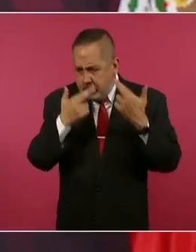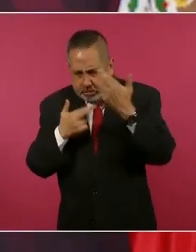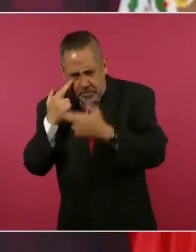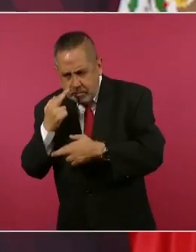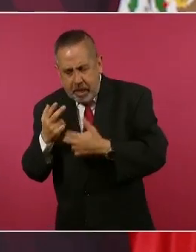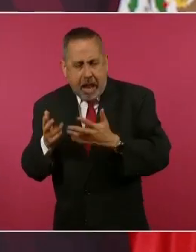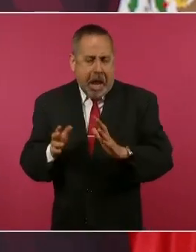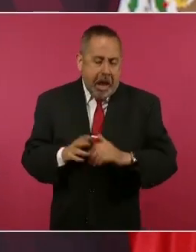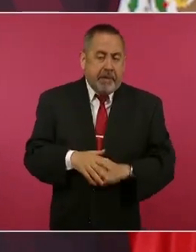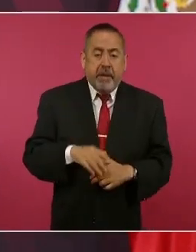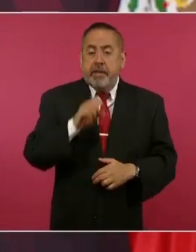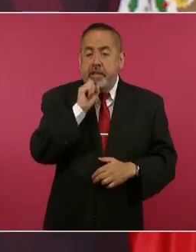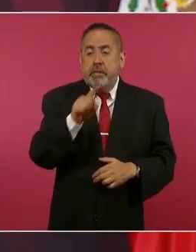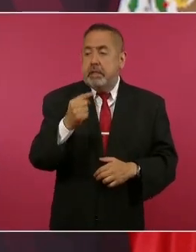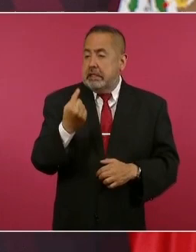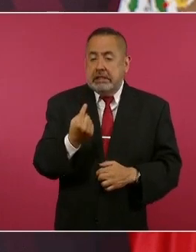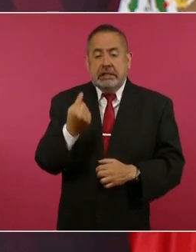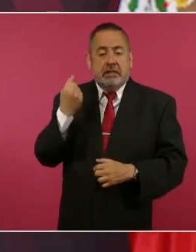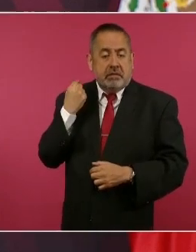Estuve también